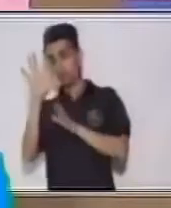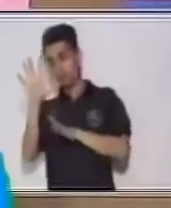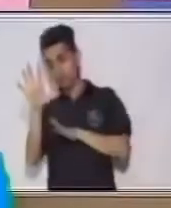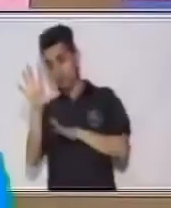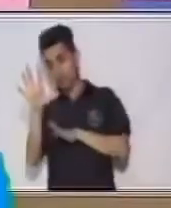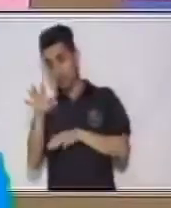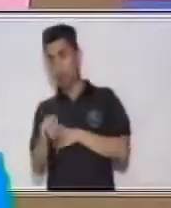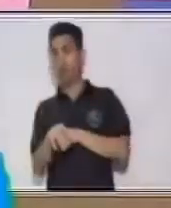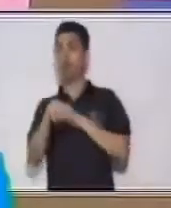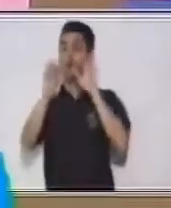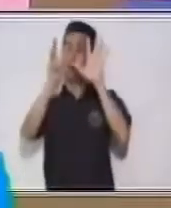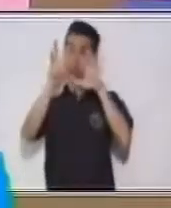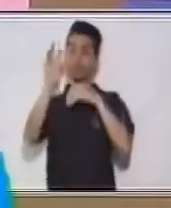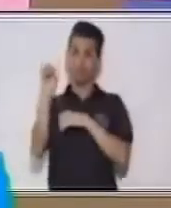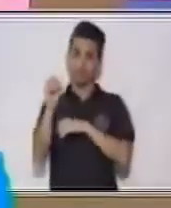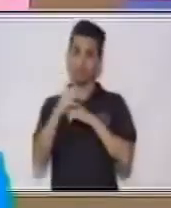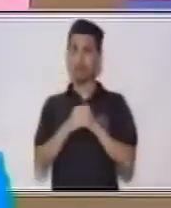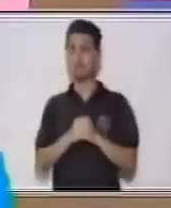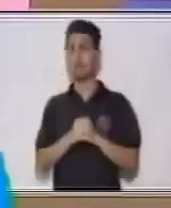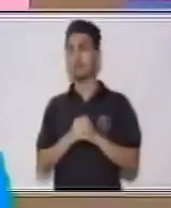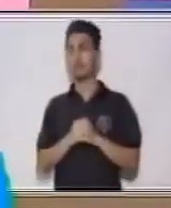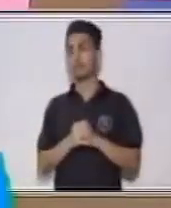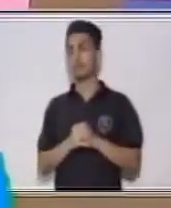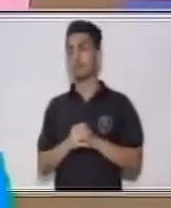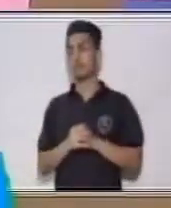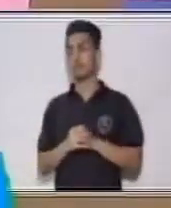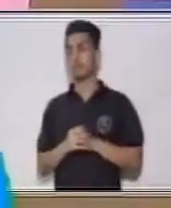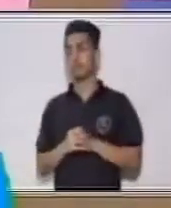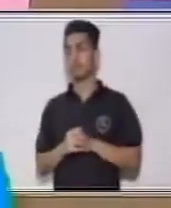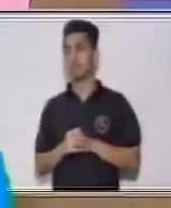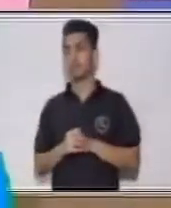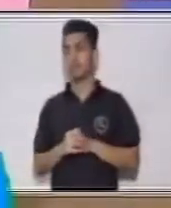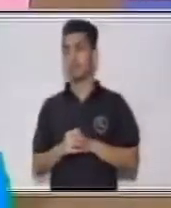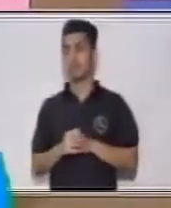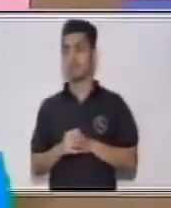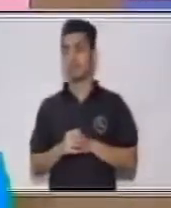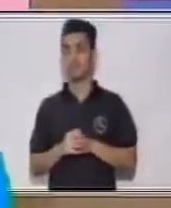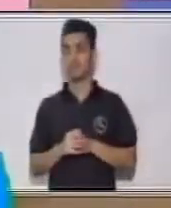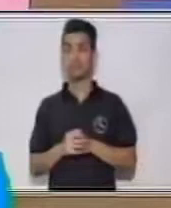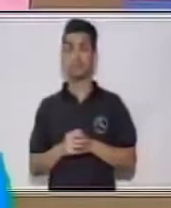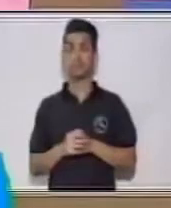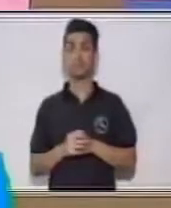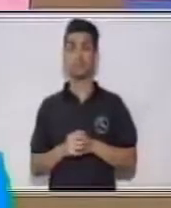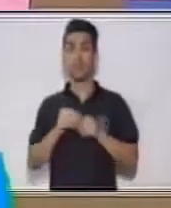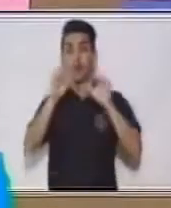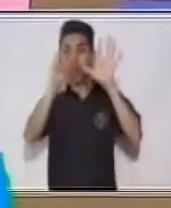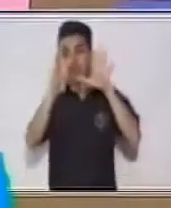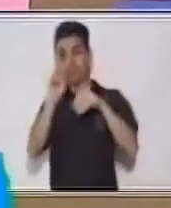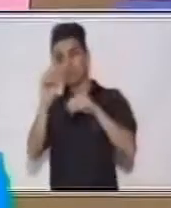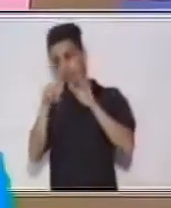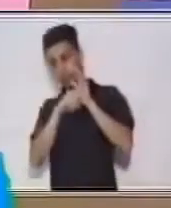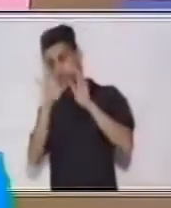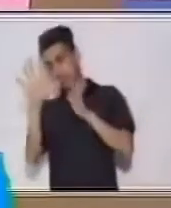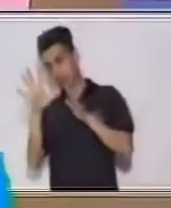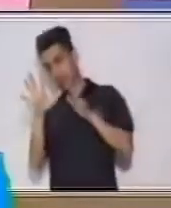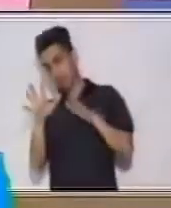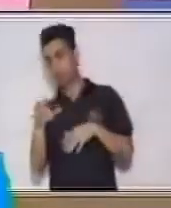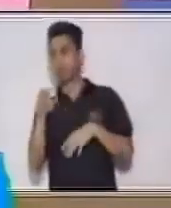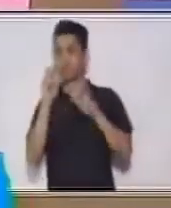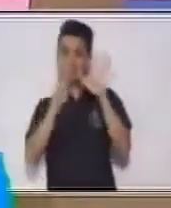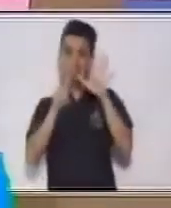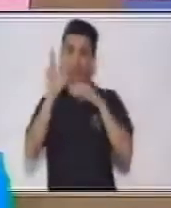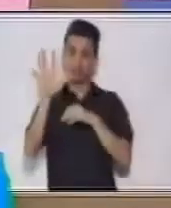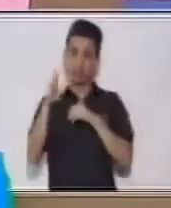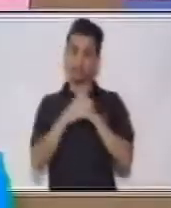menos 580 80 - 5 75